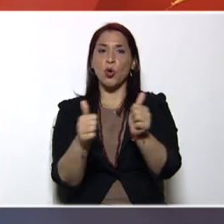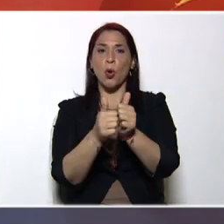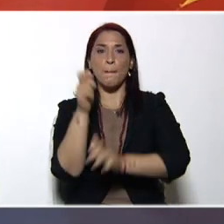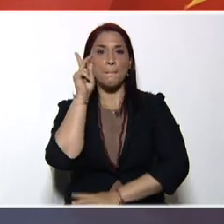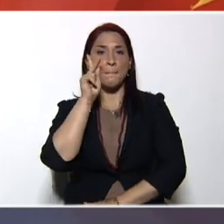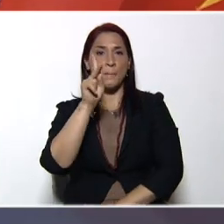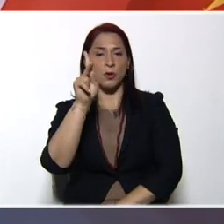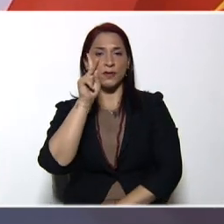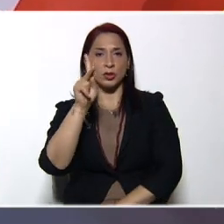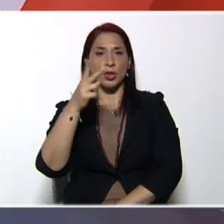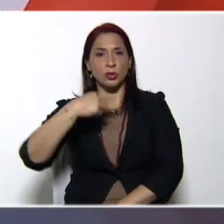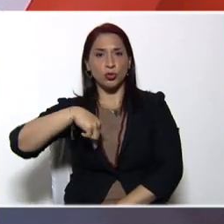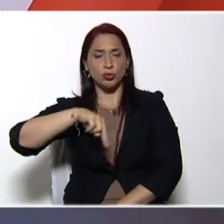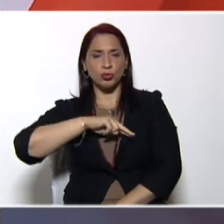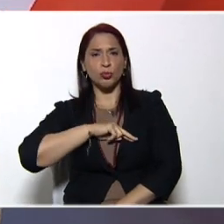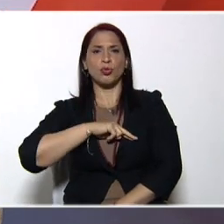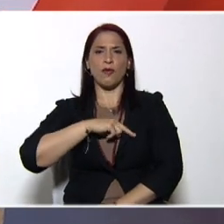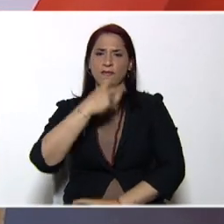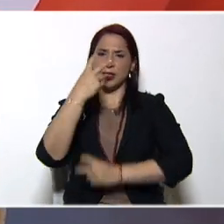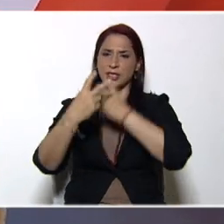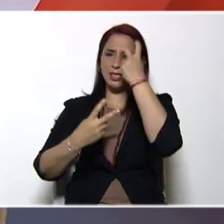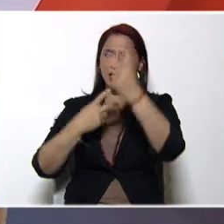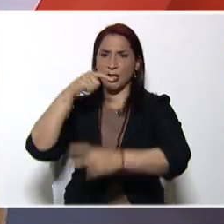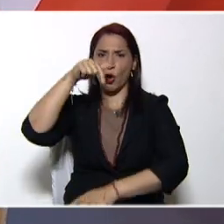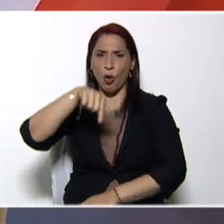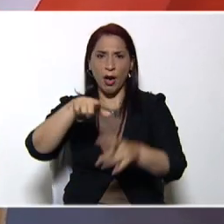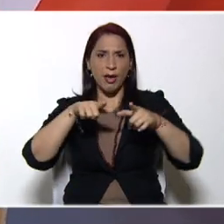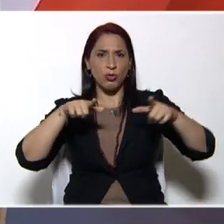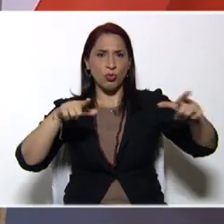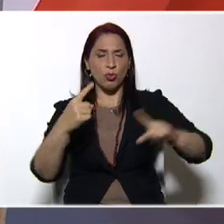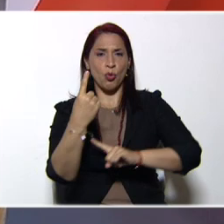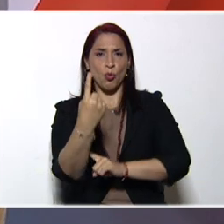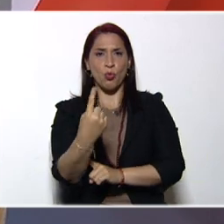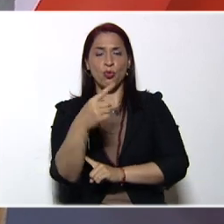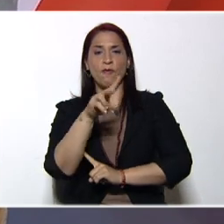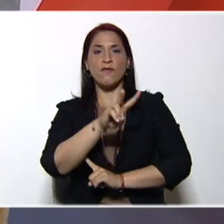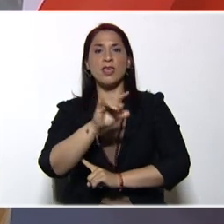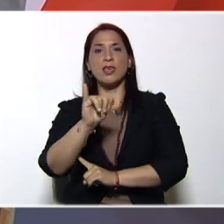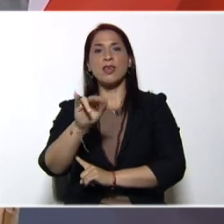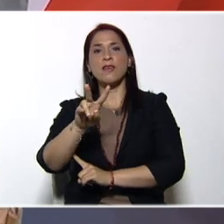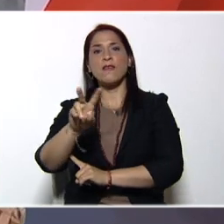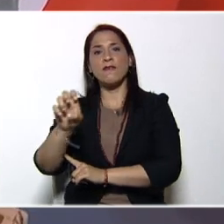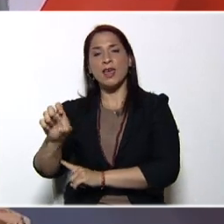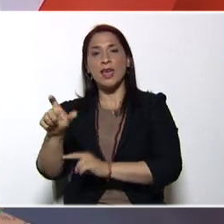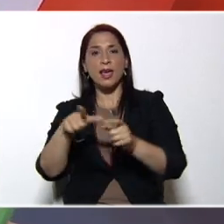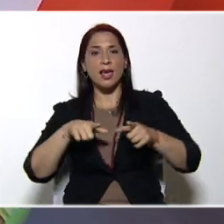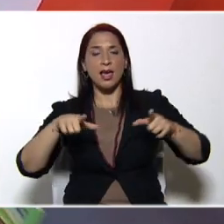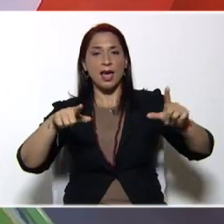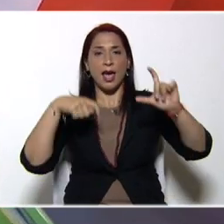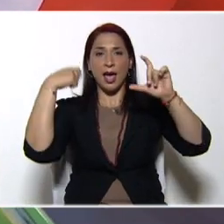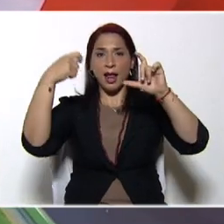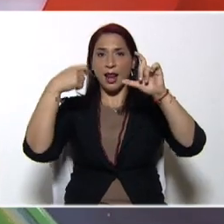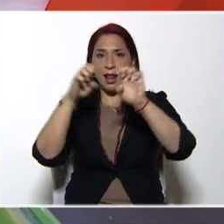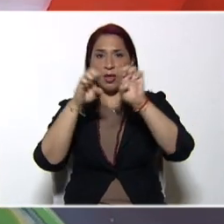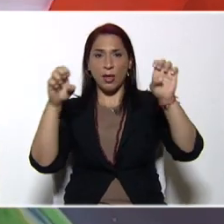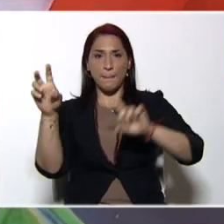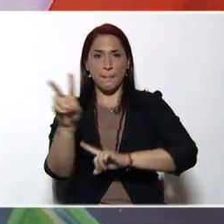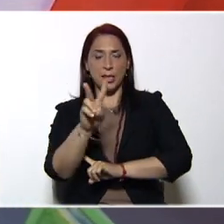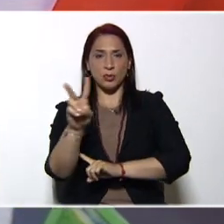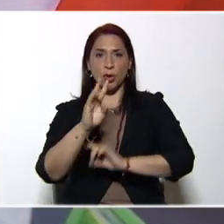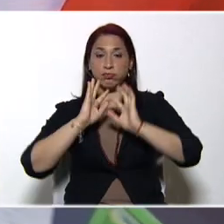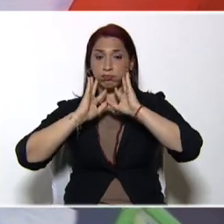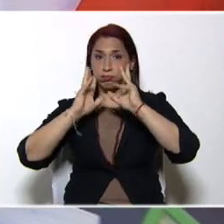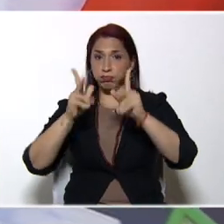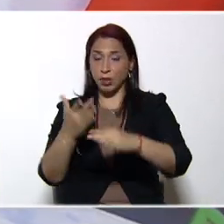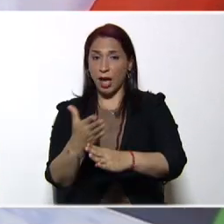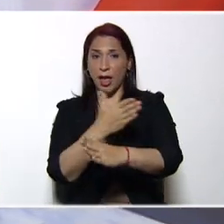que hoy nos visitan en el Estudio 1 de Vive TV, canal educativo de Venezuela. Por eso les comento que antes